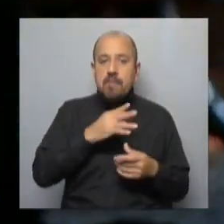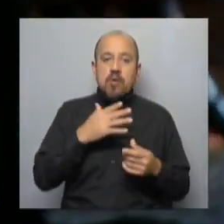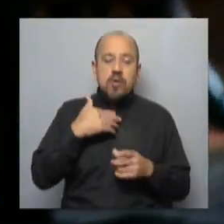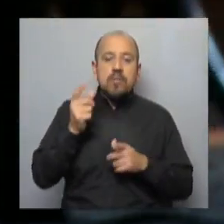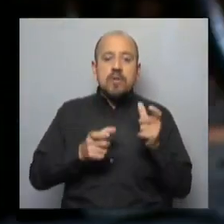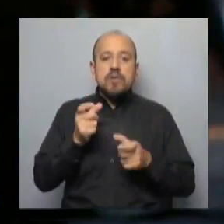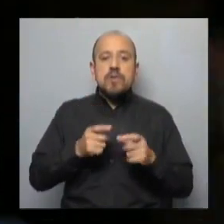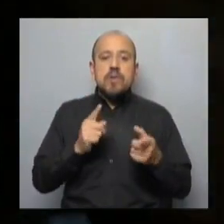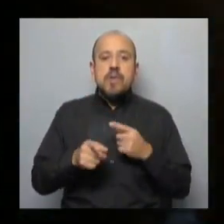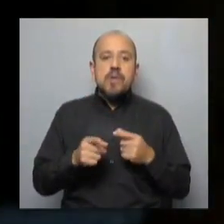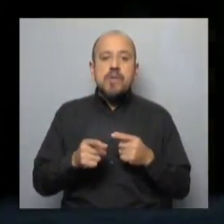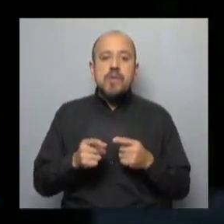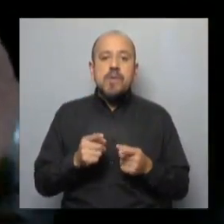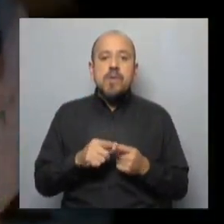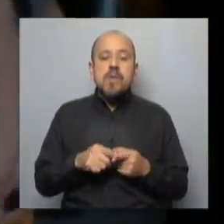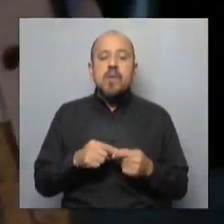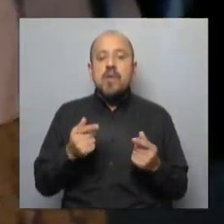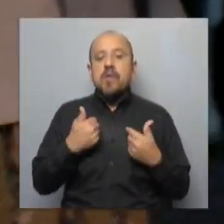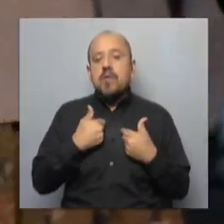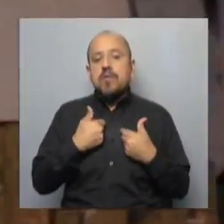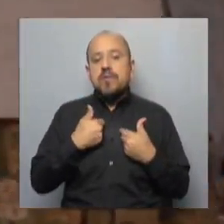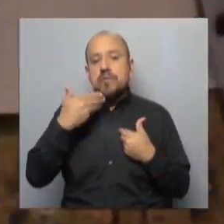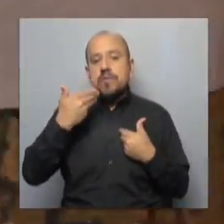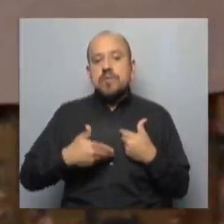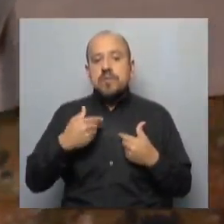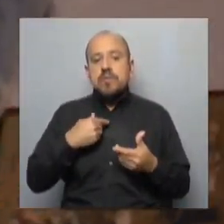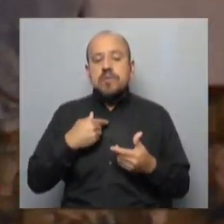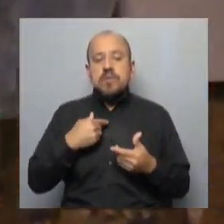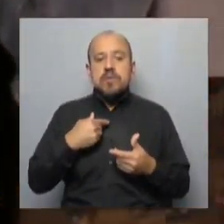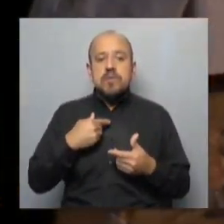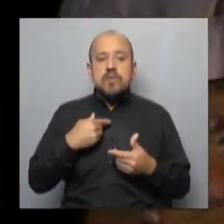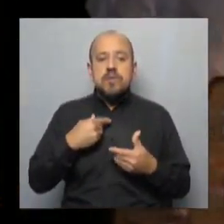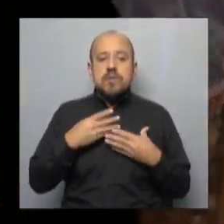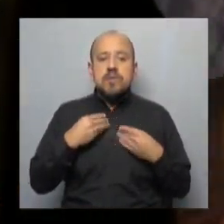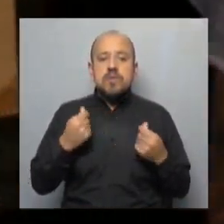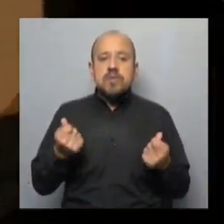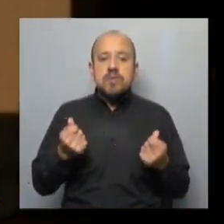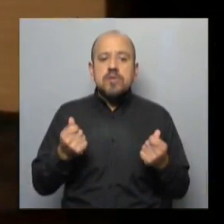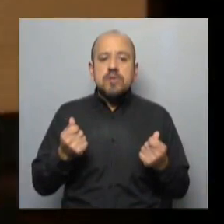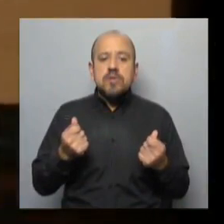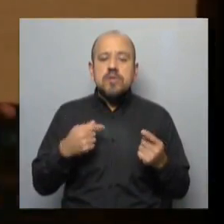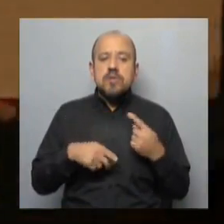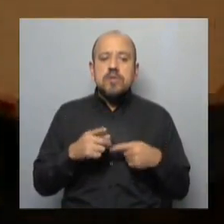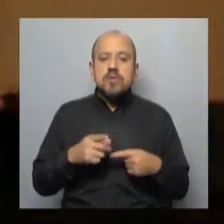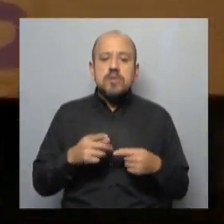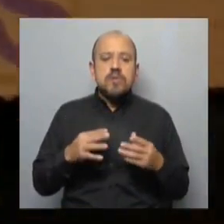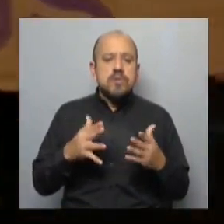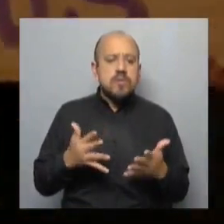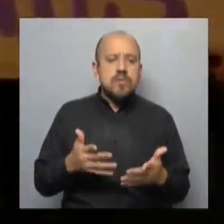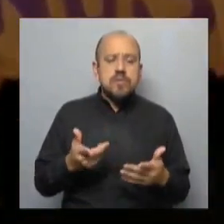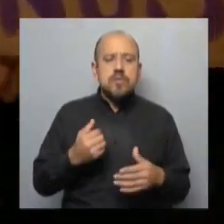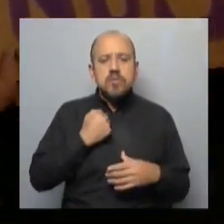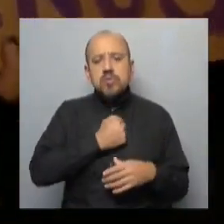al menos 900 minutos por adrián a y siento también que no ancló en el